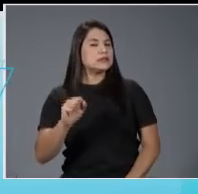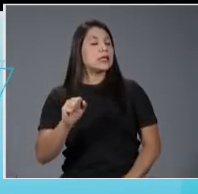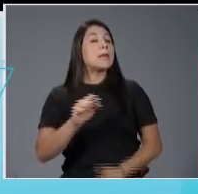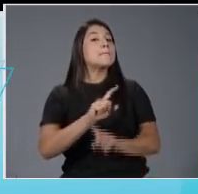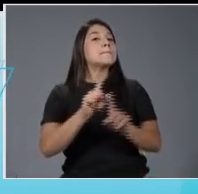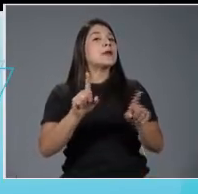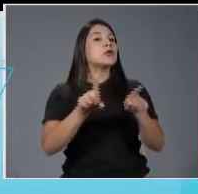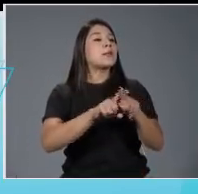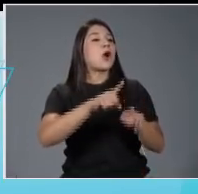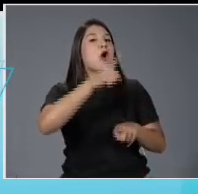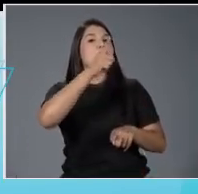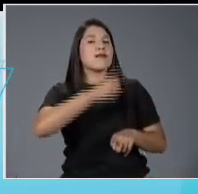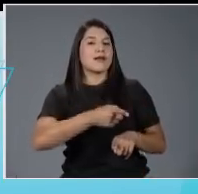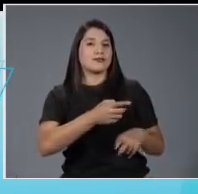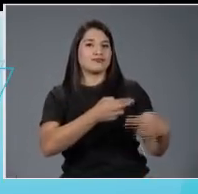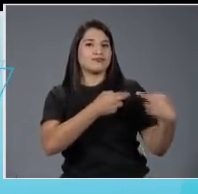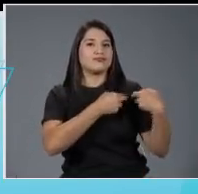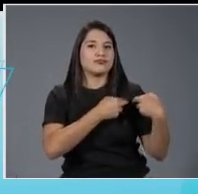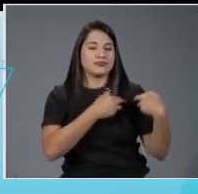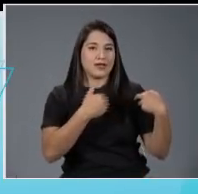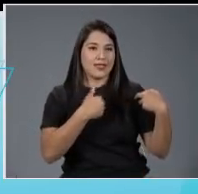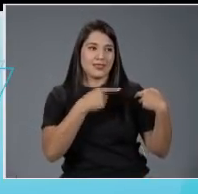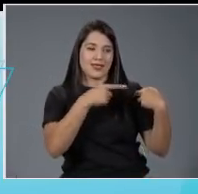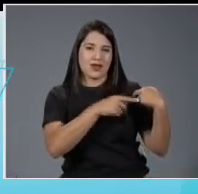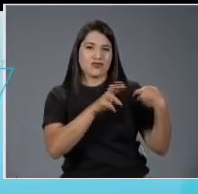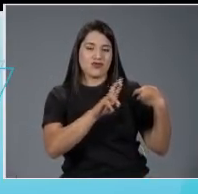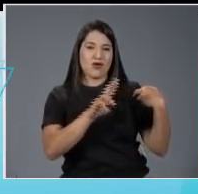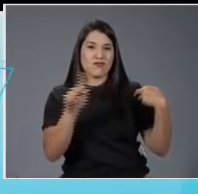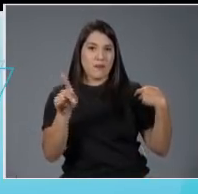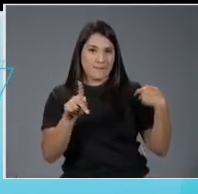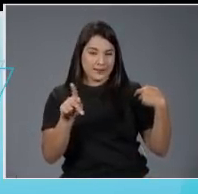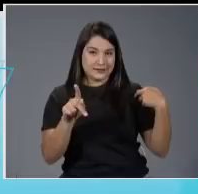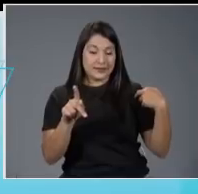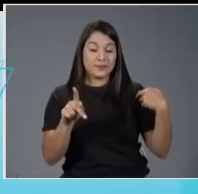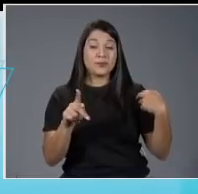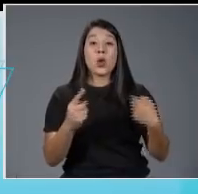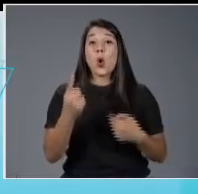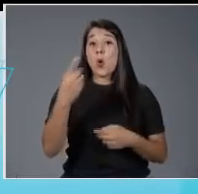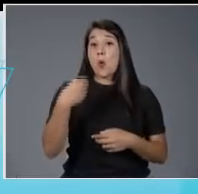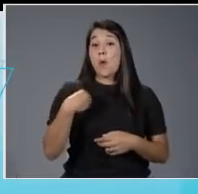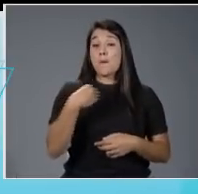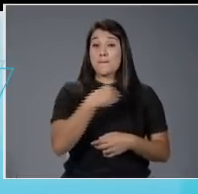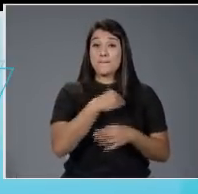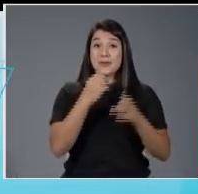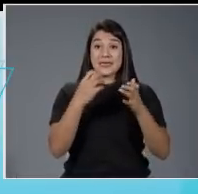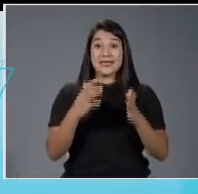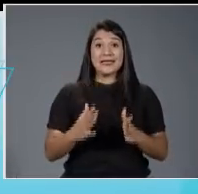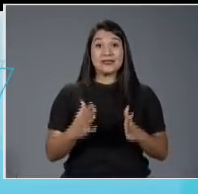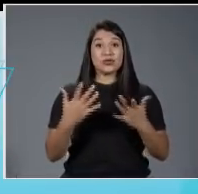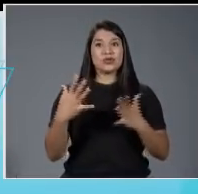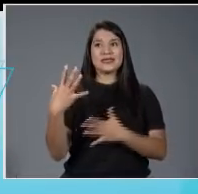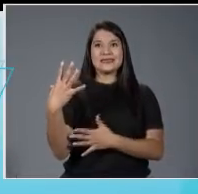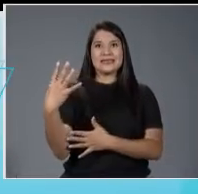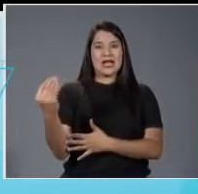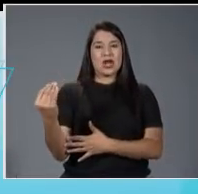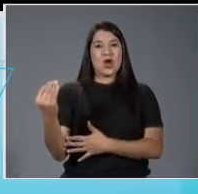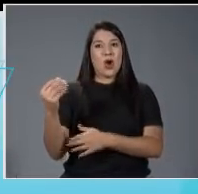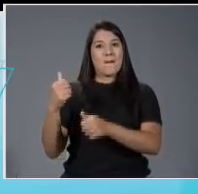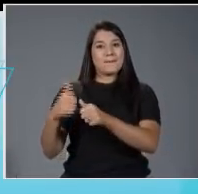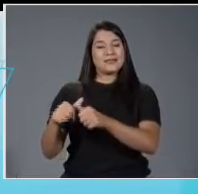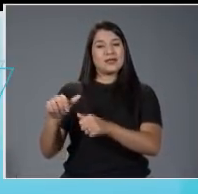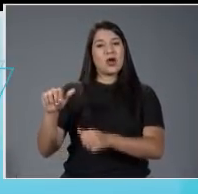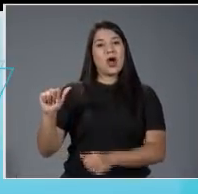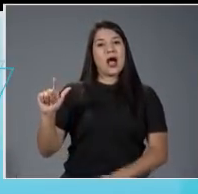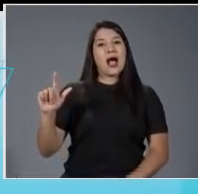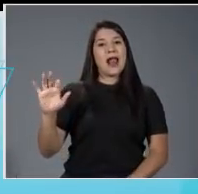de un ministro, el saliente, el señor Alfaro, que mantuvo, yo diría, un perfil bajo, no solo en